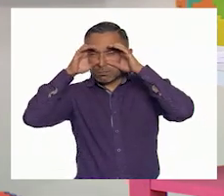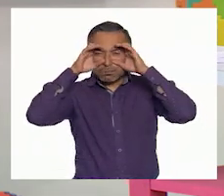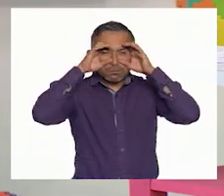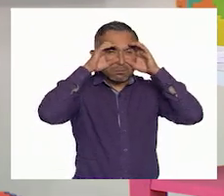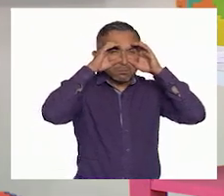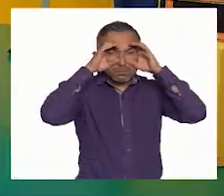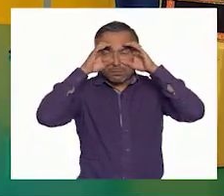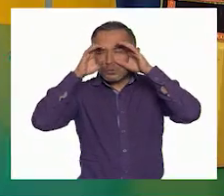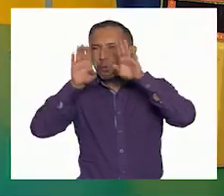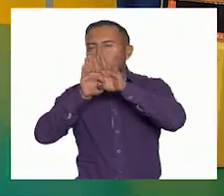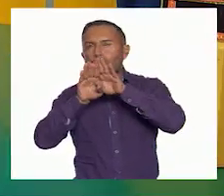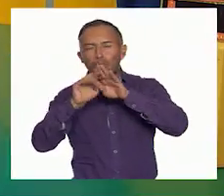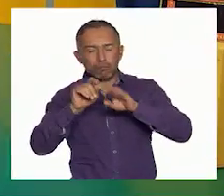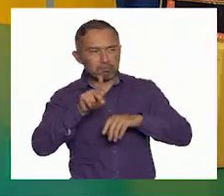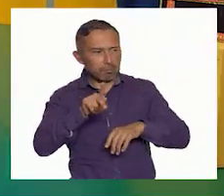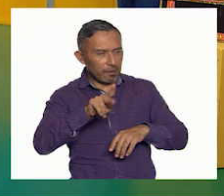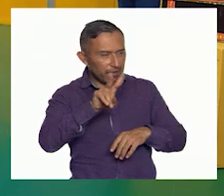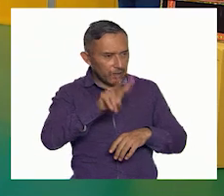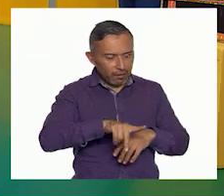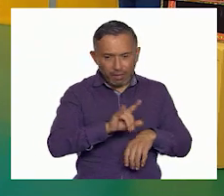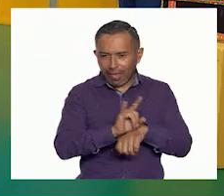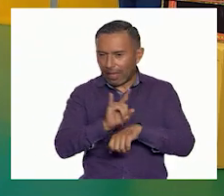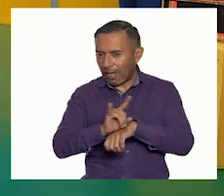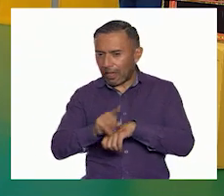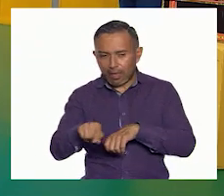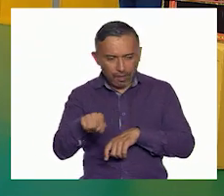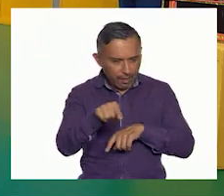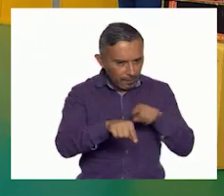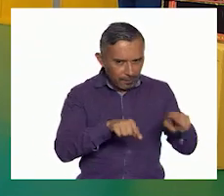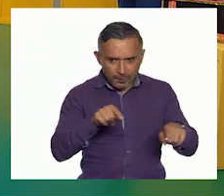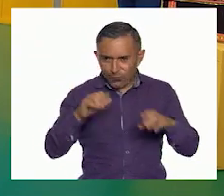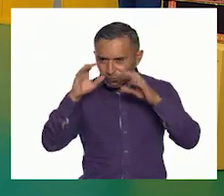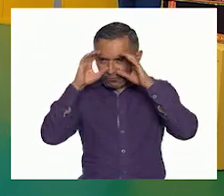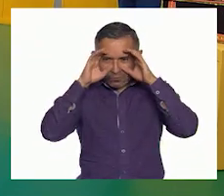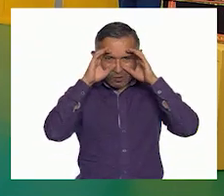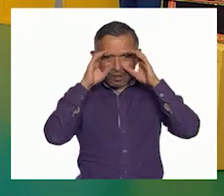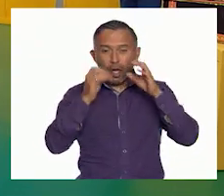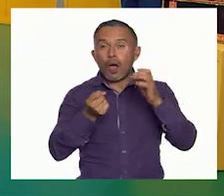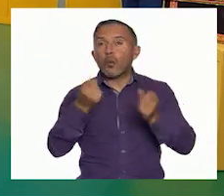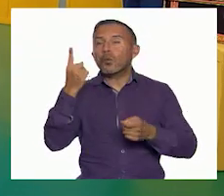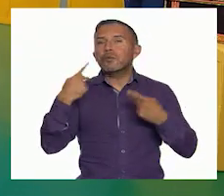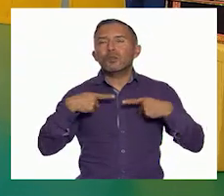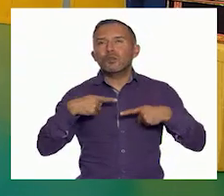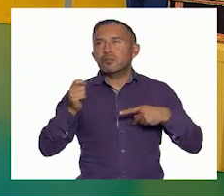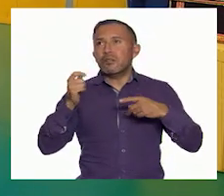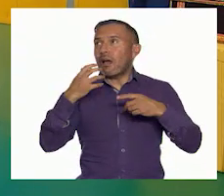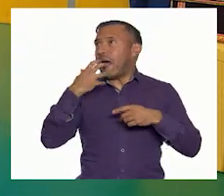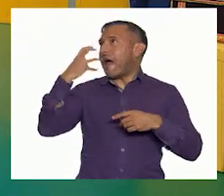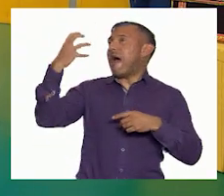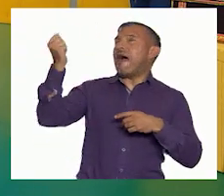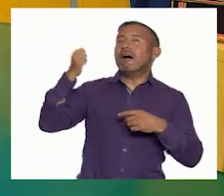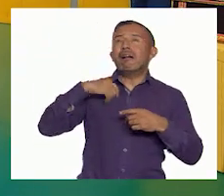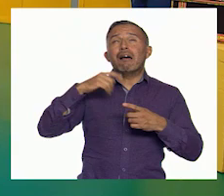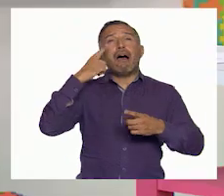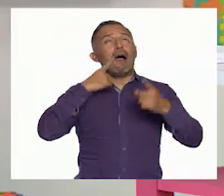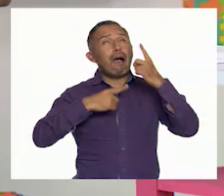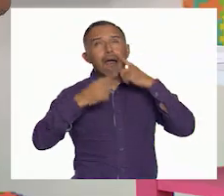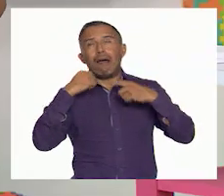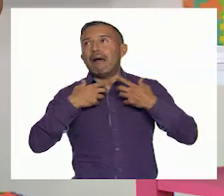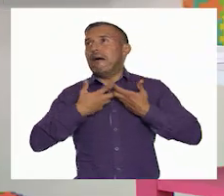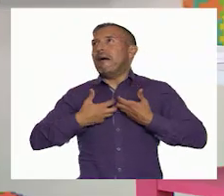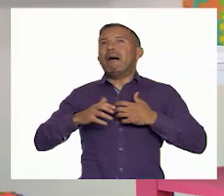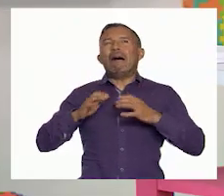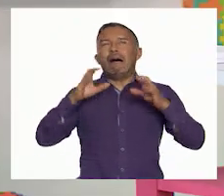en algunos lugares. Y estoy seguro que han visto que algunas personas hasta gritan y lloran y se espantan porque sienten que